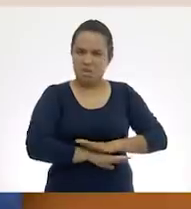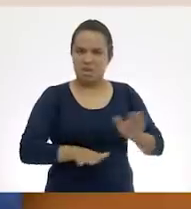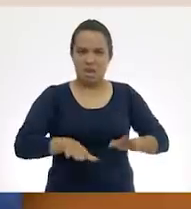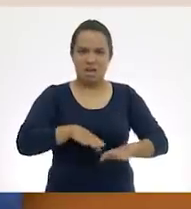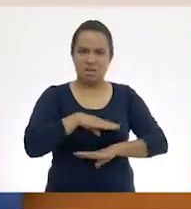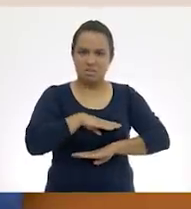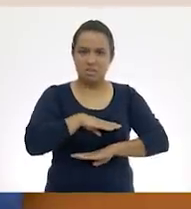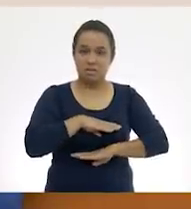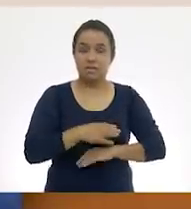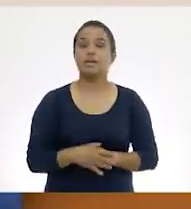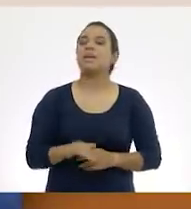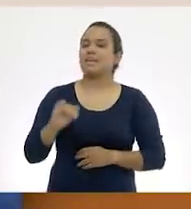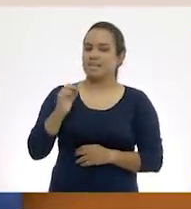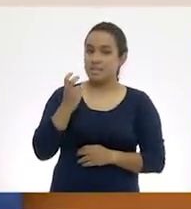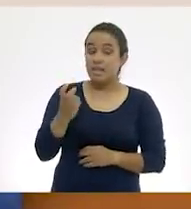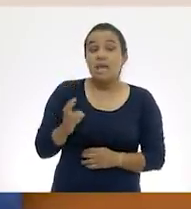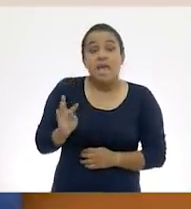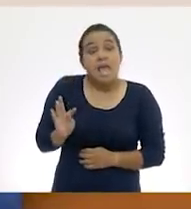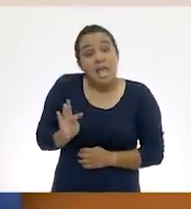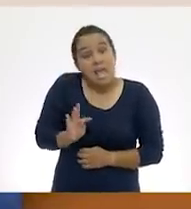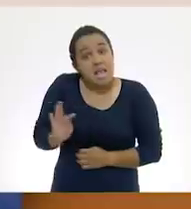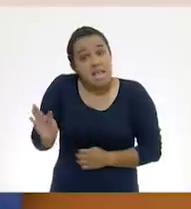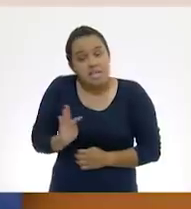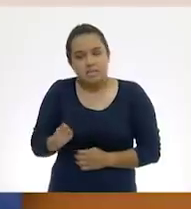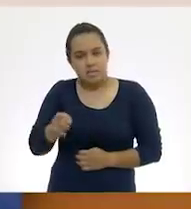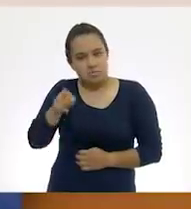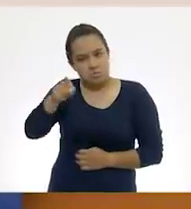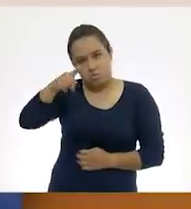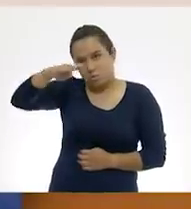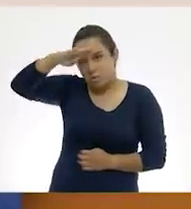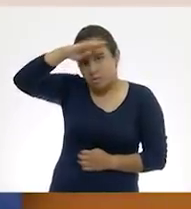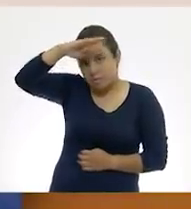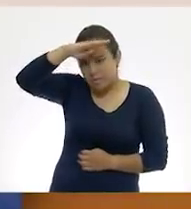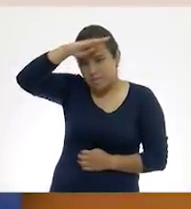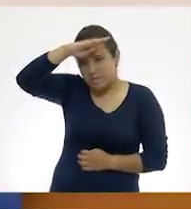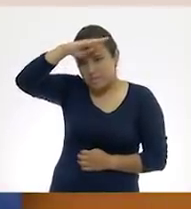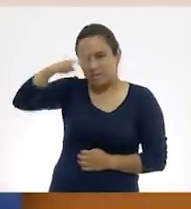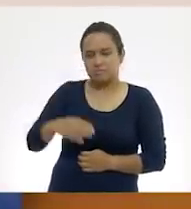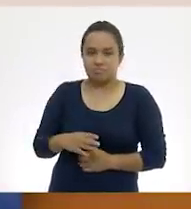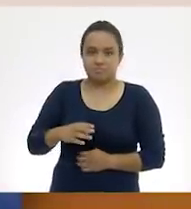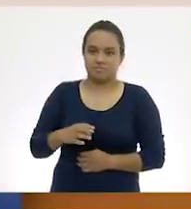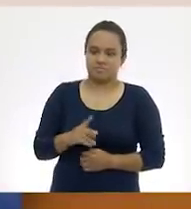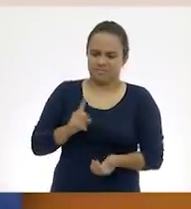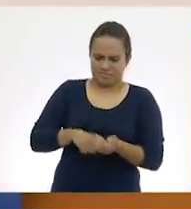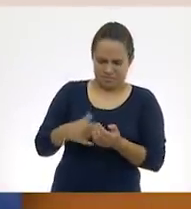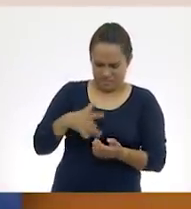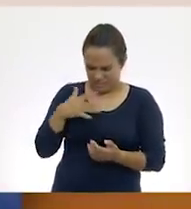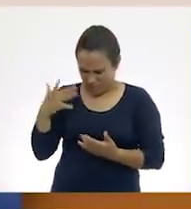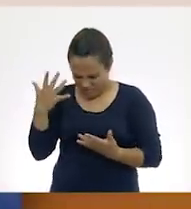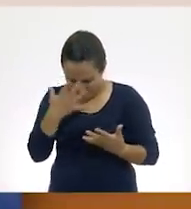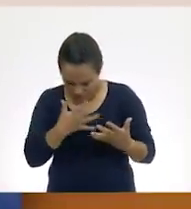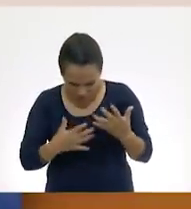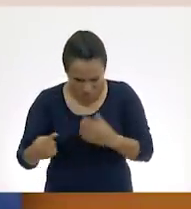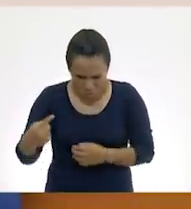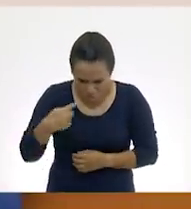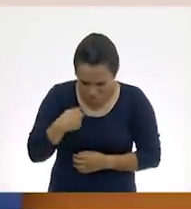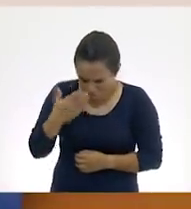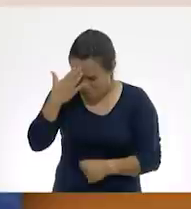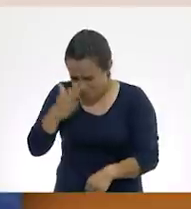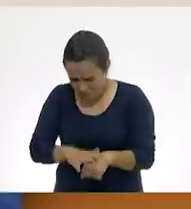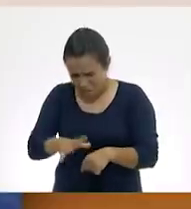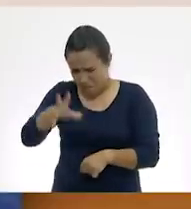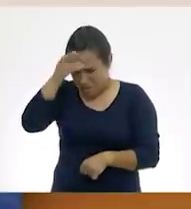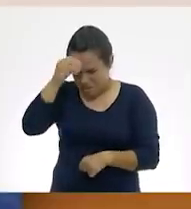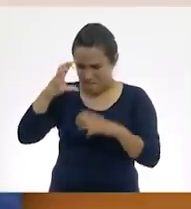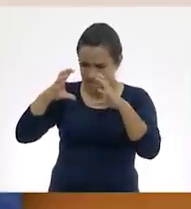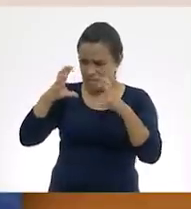Exacto. Y probablemente estás pensando, estas palabras son un poco confusas y no me voy a aprender todas esas partes